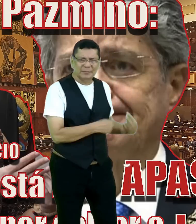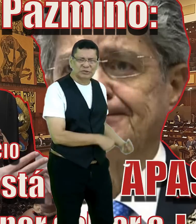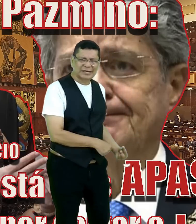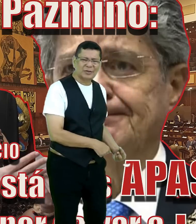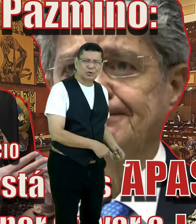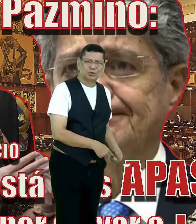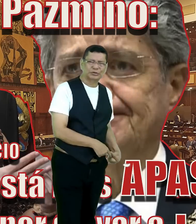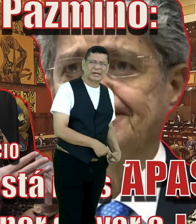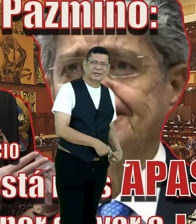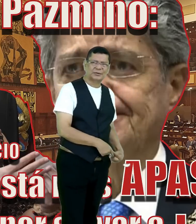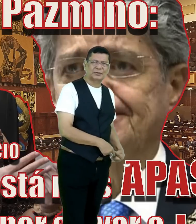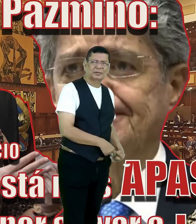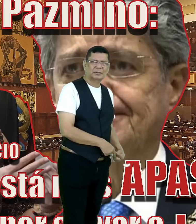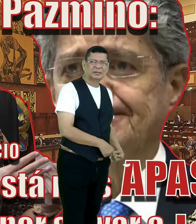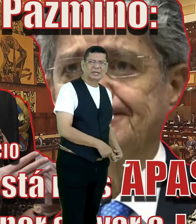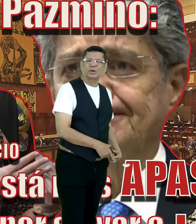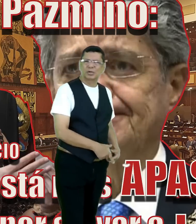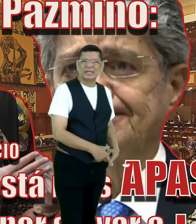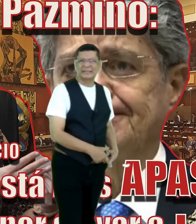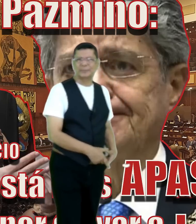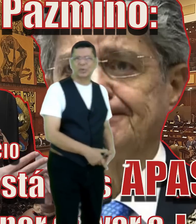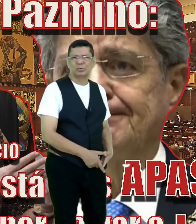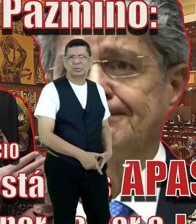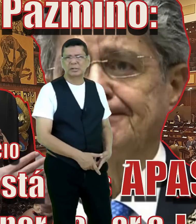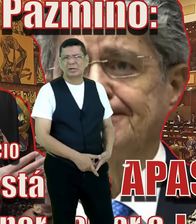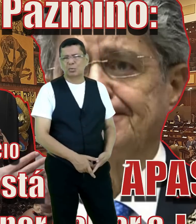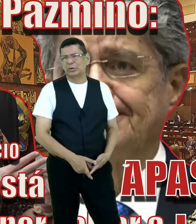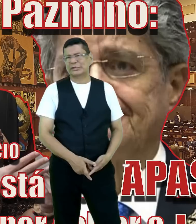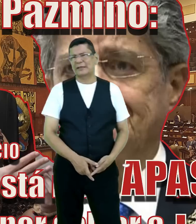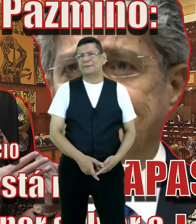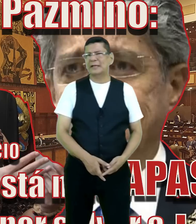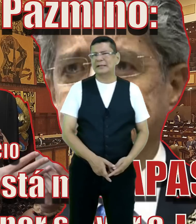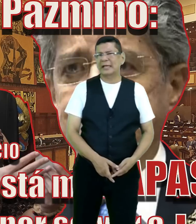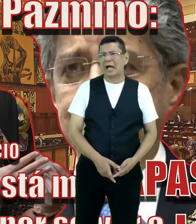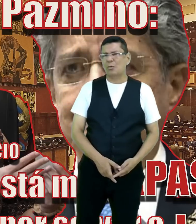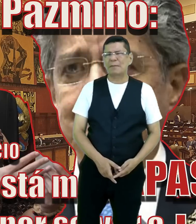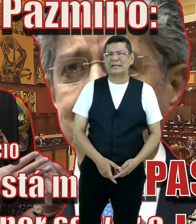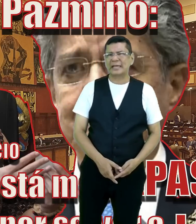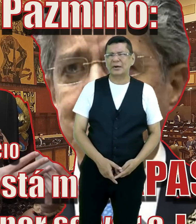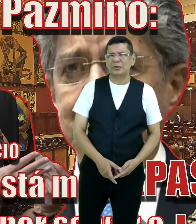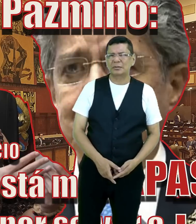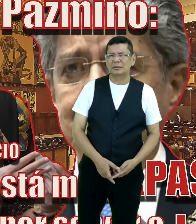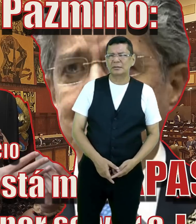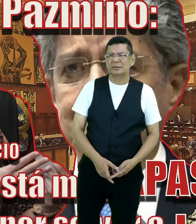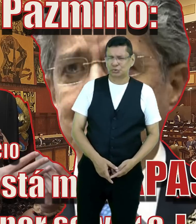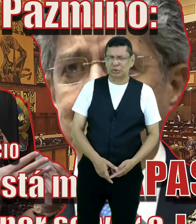Y él ha demostrado lo contrario. Él odia a este pueblo. Cuando se defiende a un